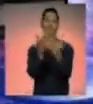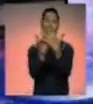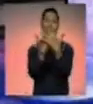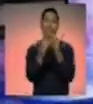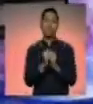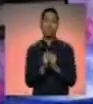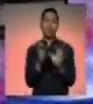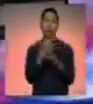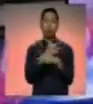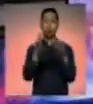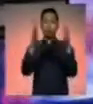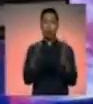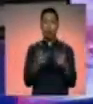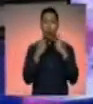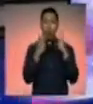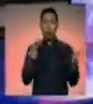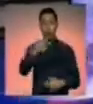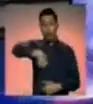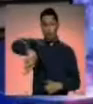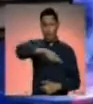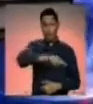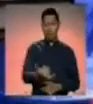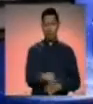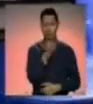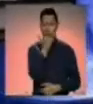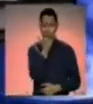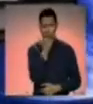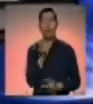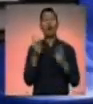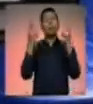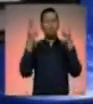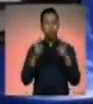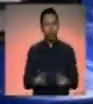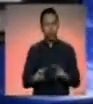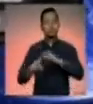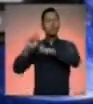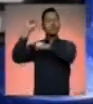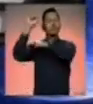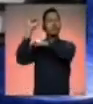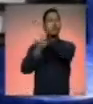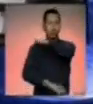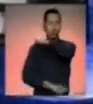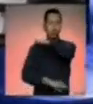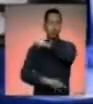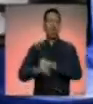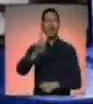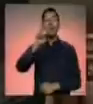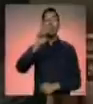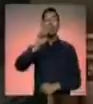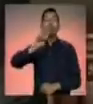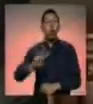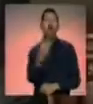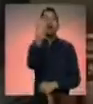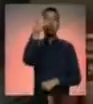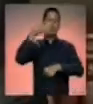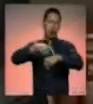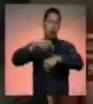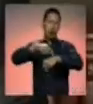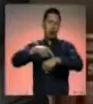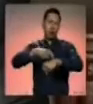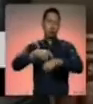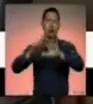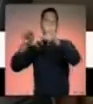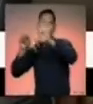funcionario público el que comete este ilícito, también recibirá doble del tiempo de la pena que haya sido